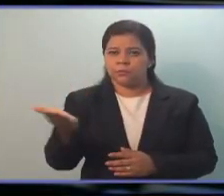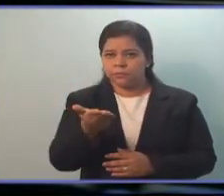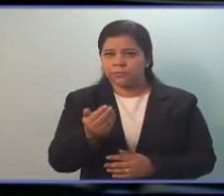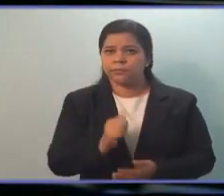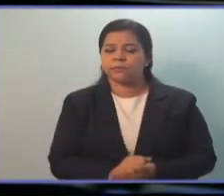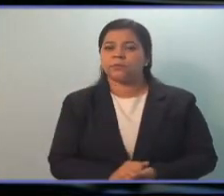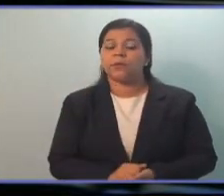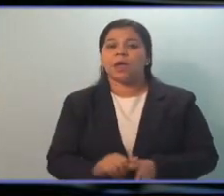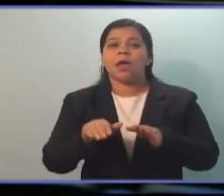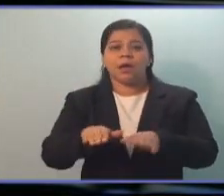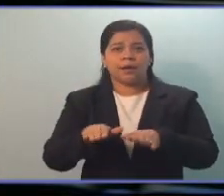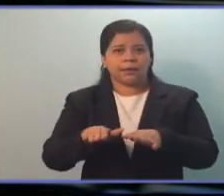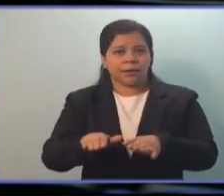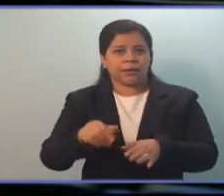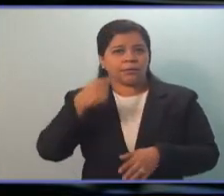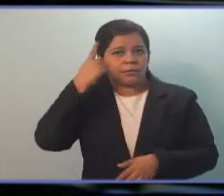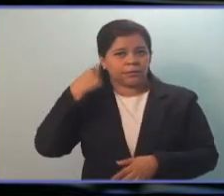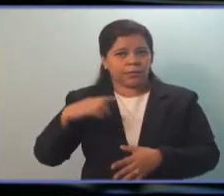Gracias, señor coordinador.